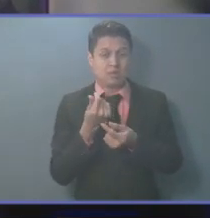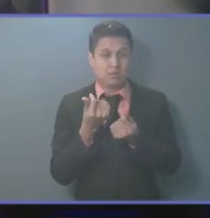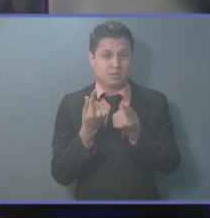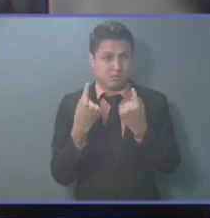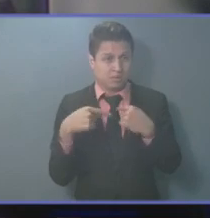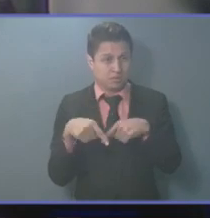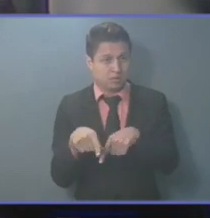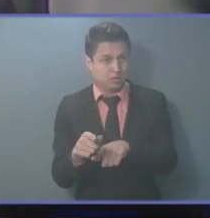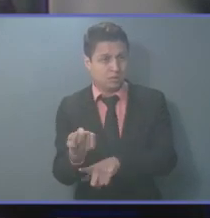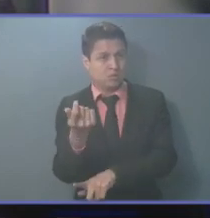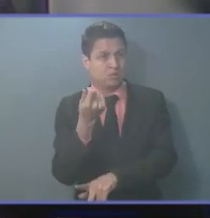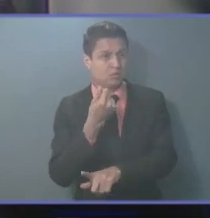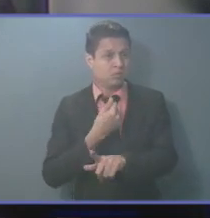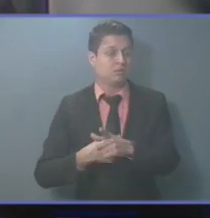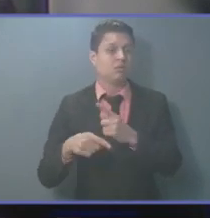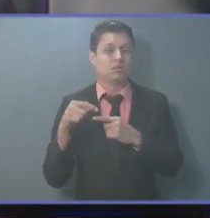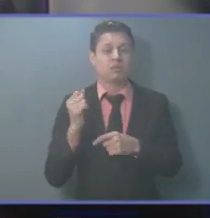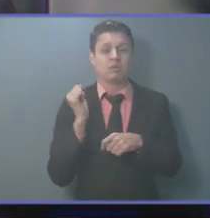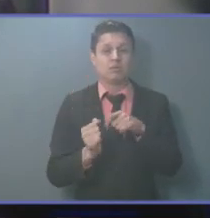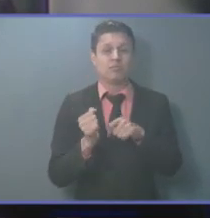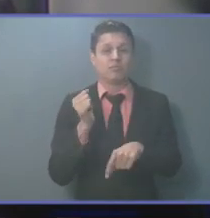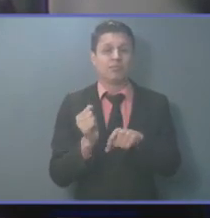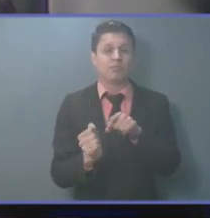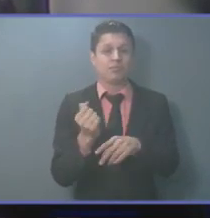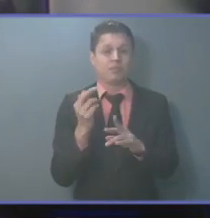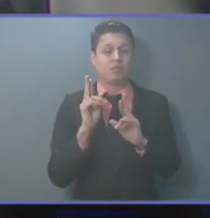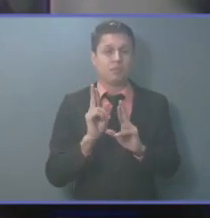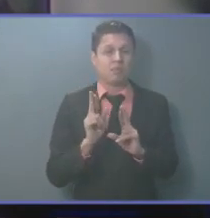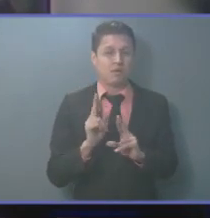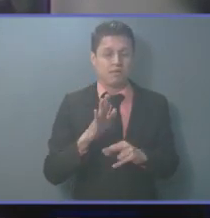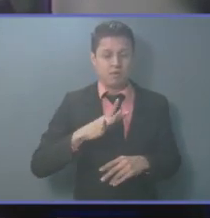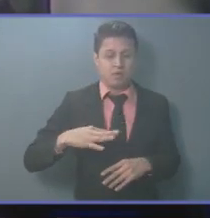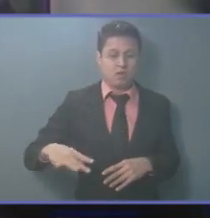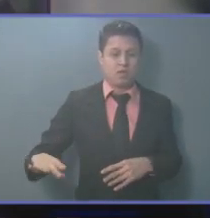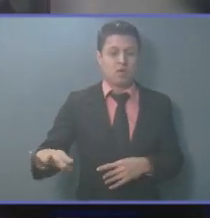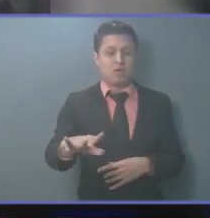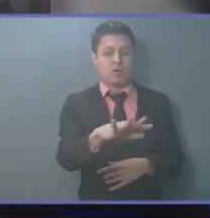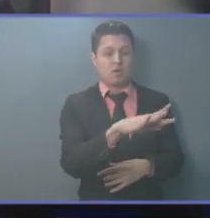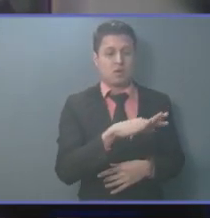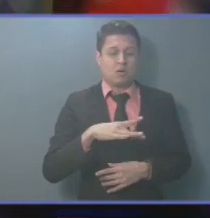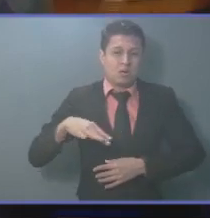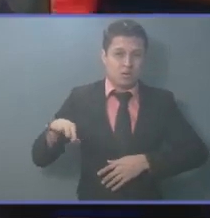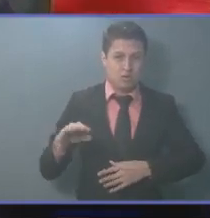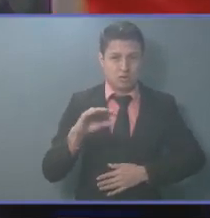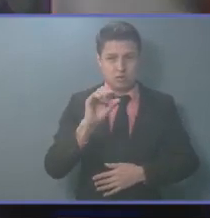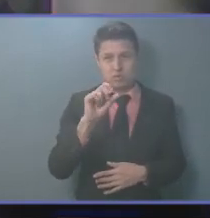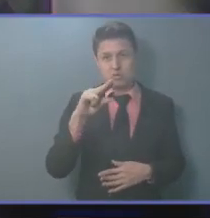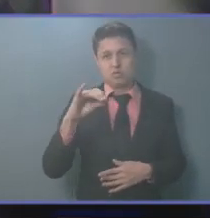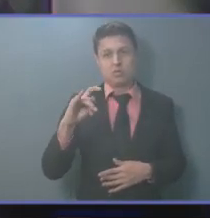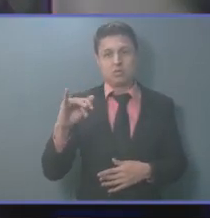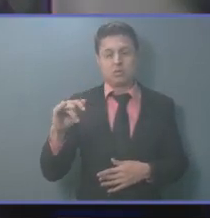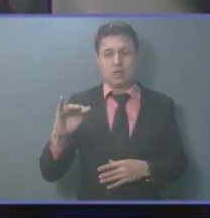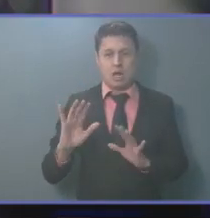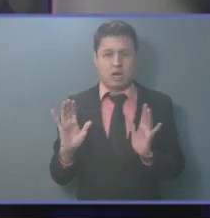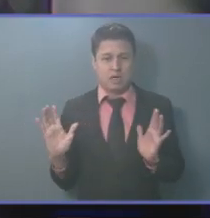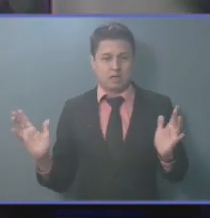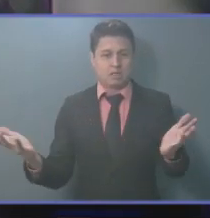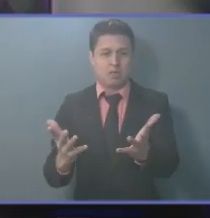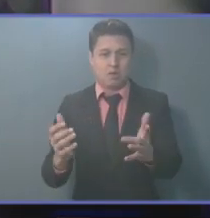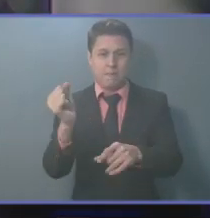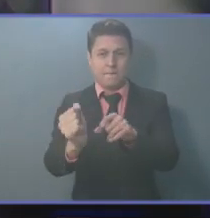zona de las riberas del lago Suchitlán prácticamente perdieron todo.